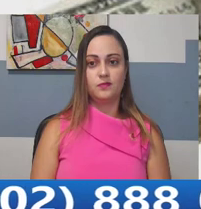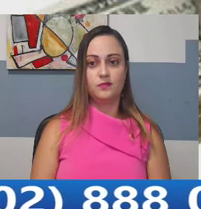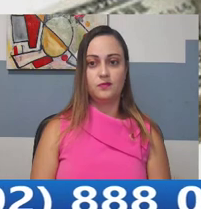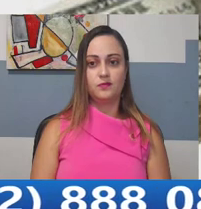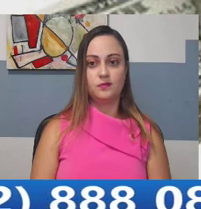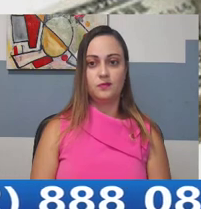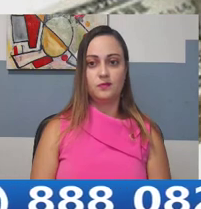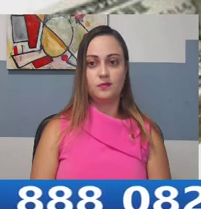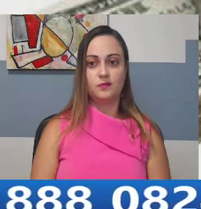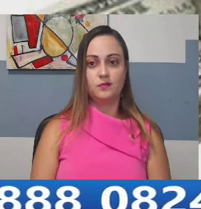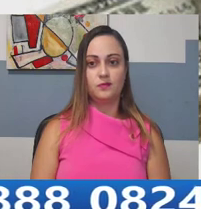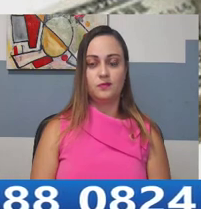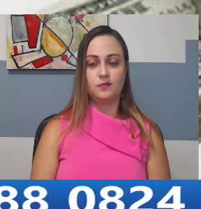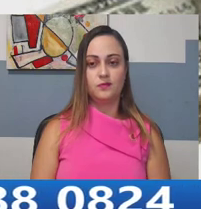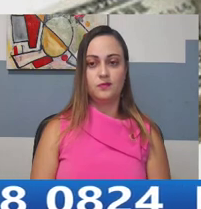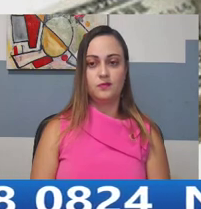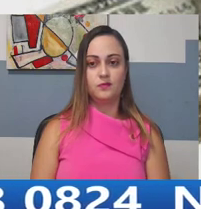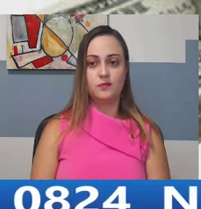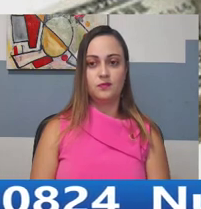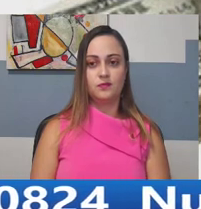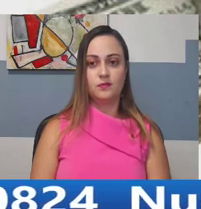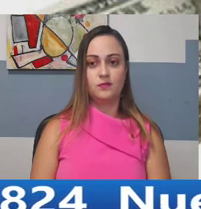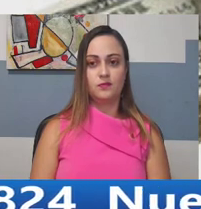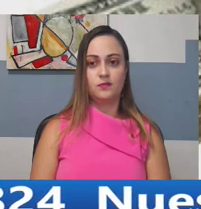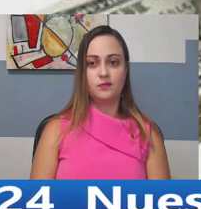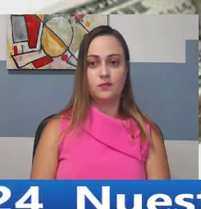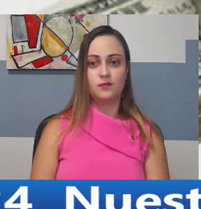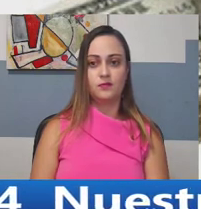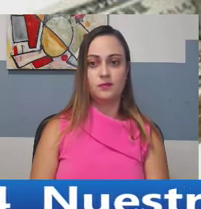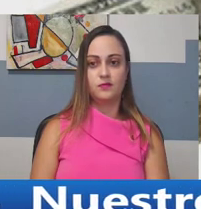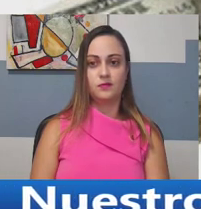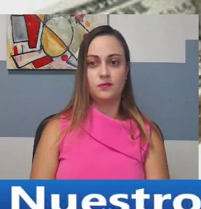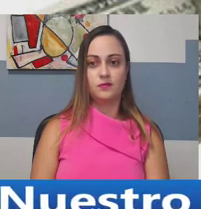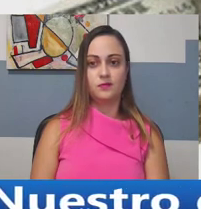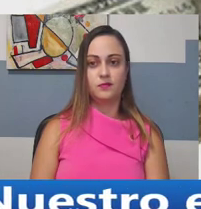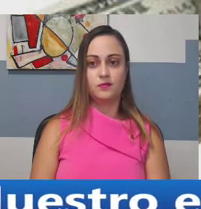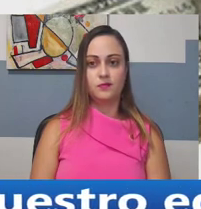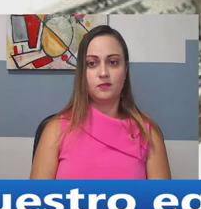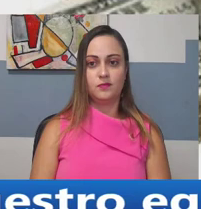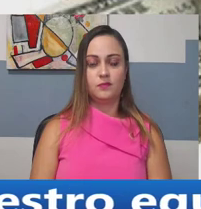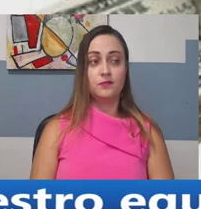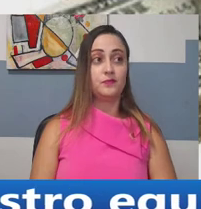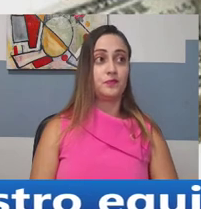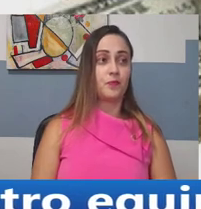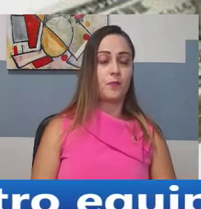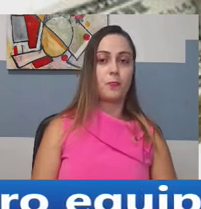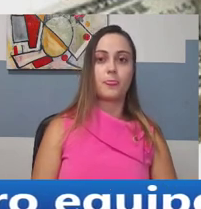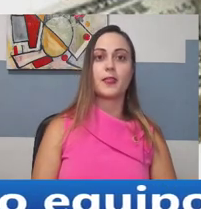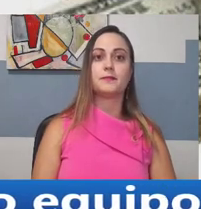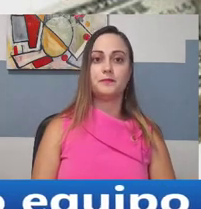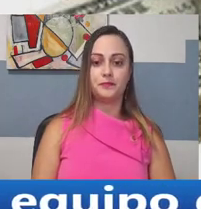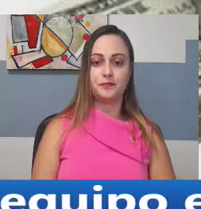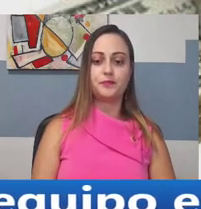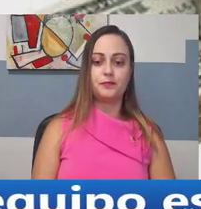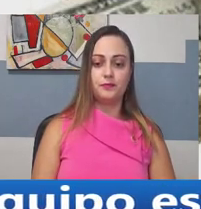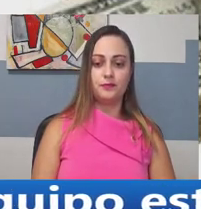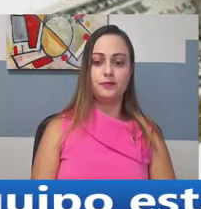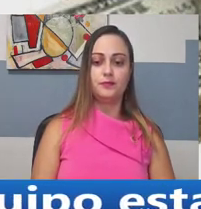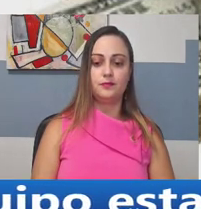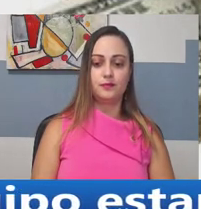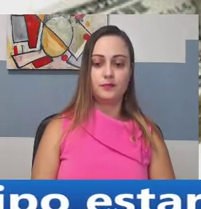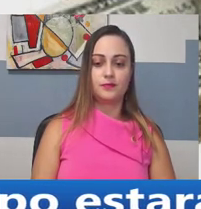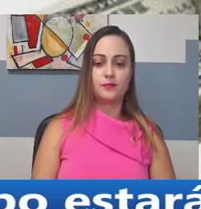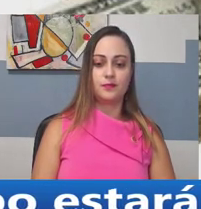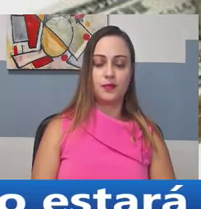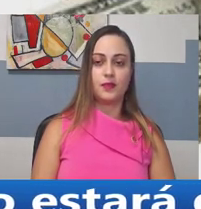lo mismo puedes hacer 30 mil dólares en Real Estate que puede hacer más de uno a dos millones en Real Estate, así